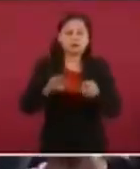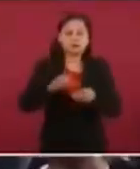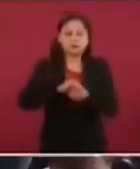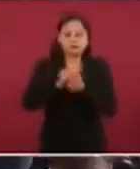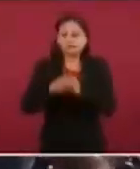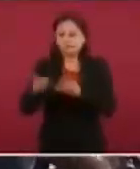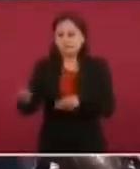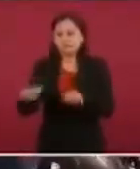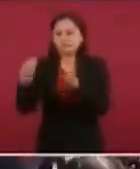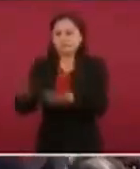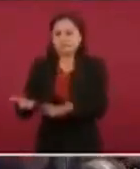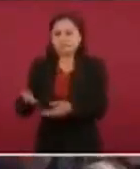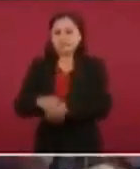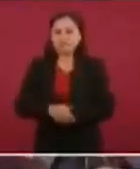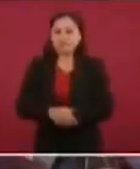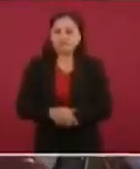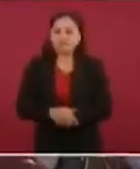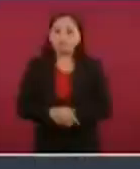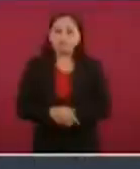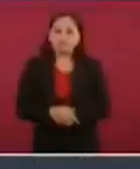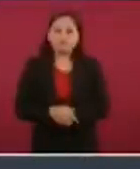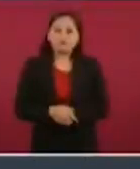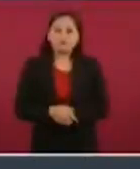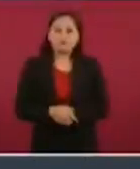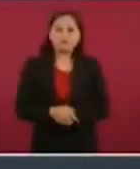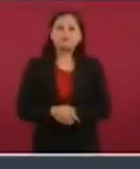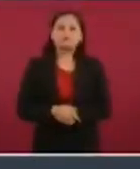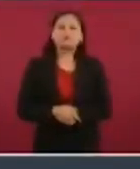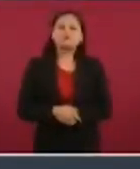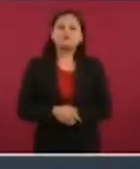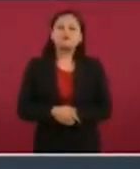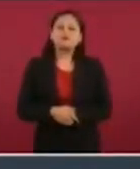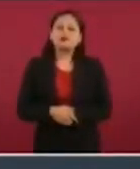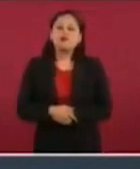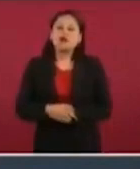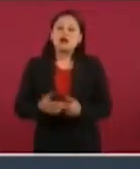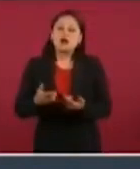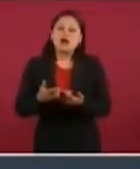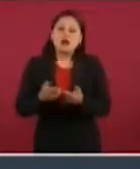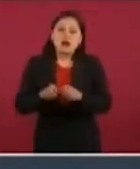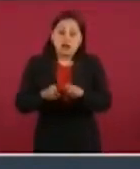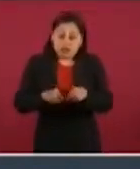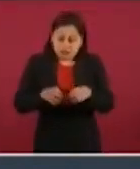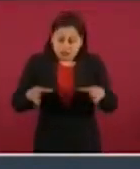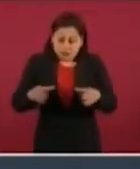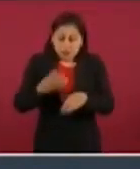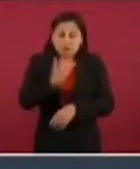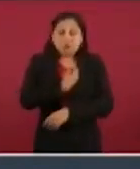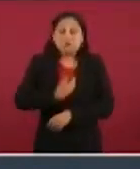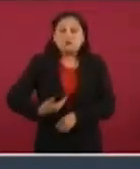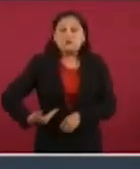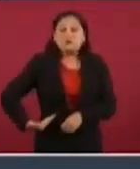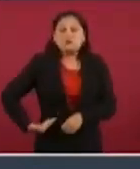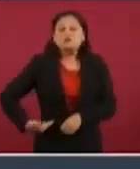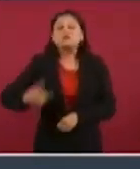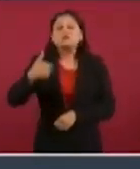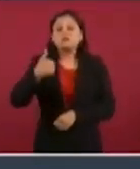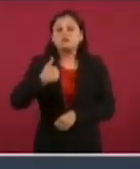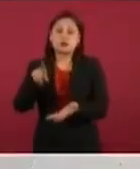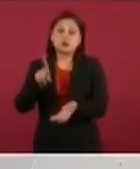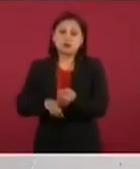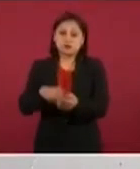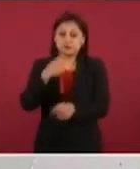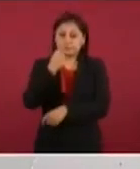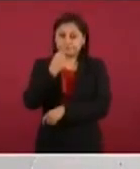el ejecutivo federal ha emprendido un cambio de paradigma de seguridad